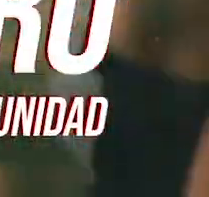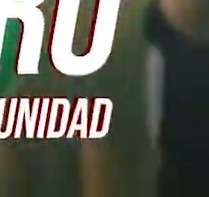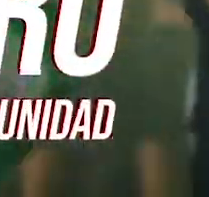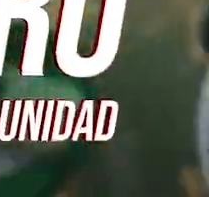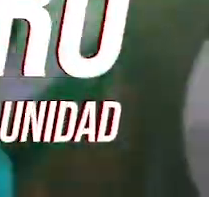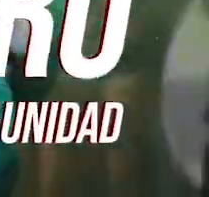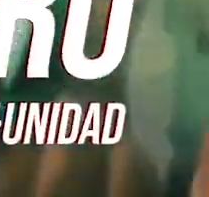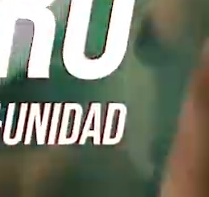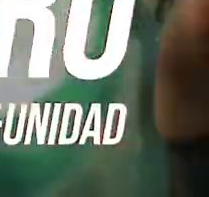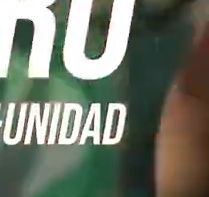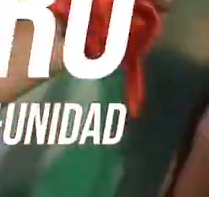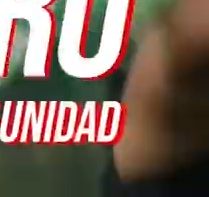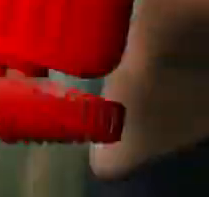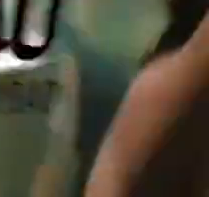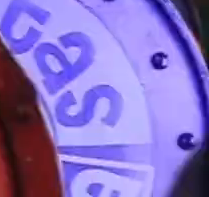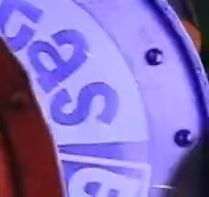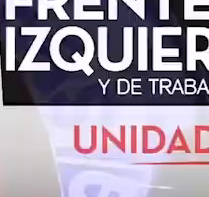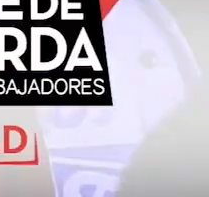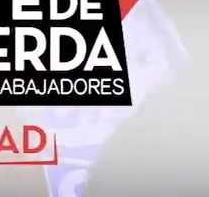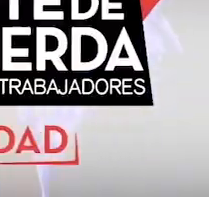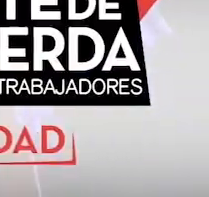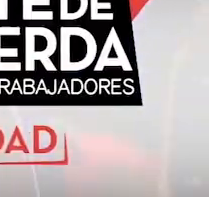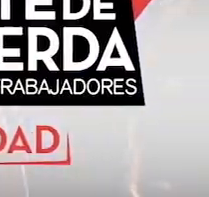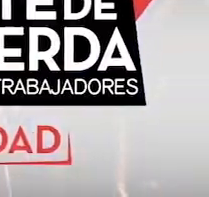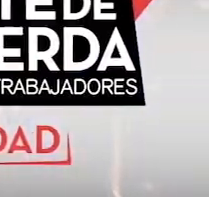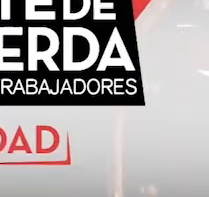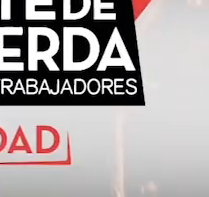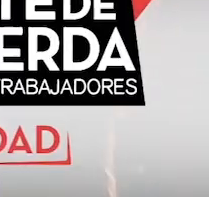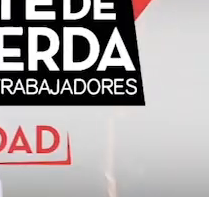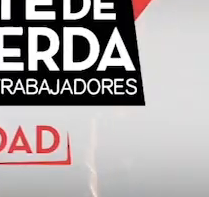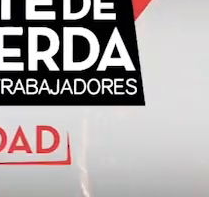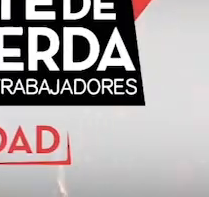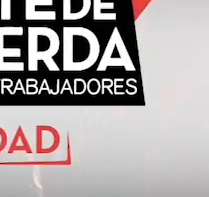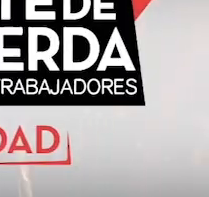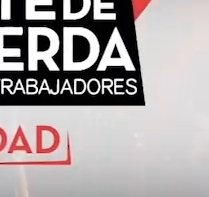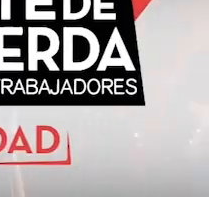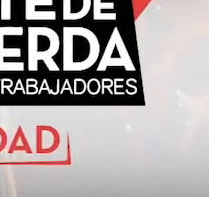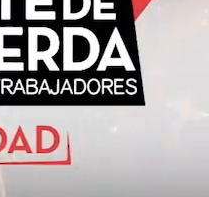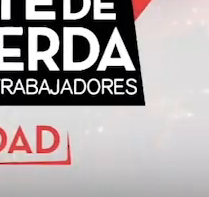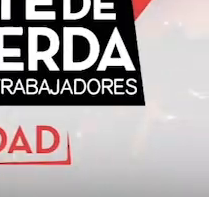y esta lucha no tengo nada más